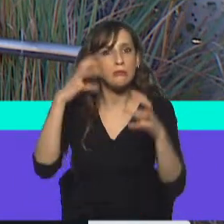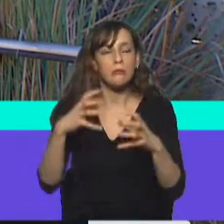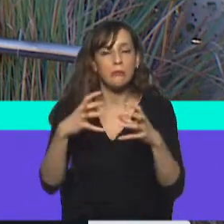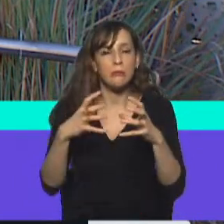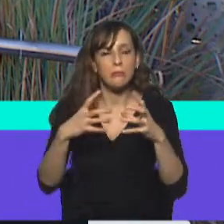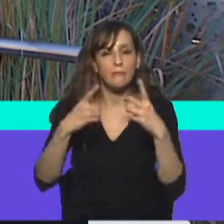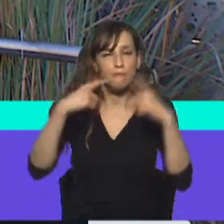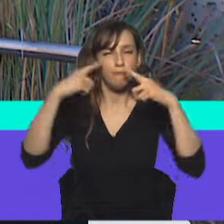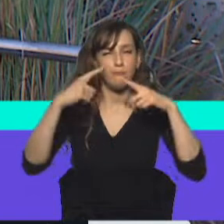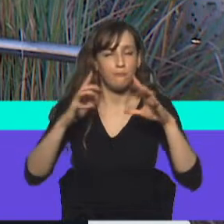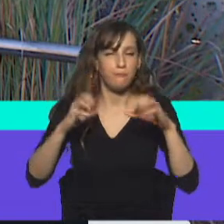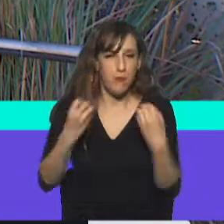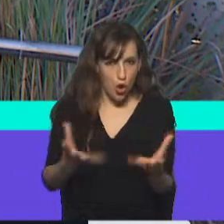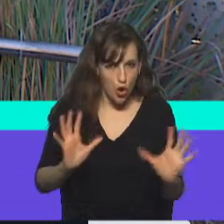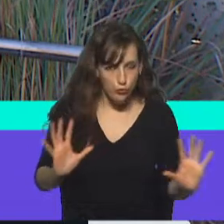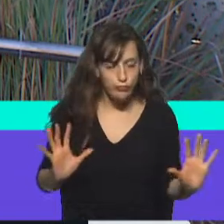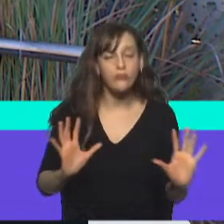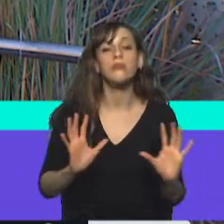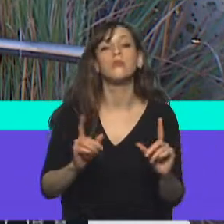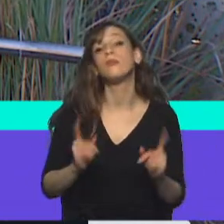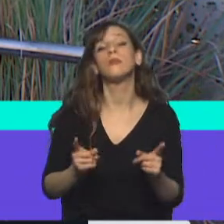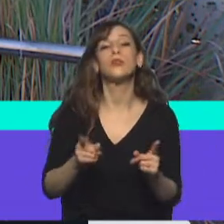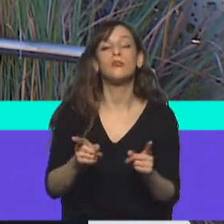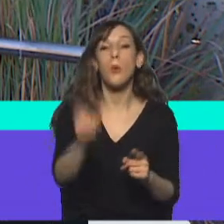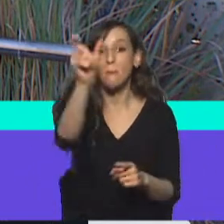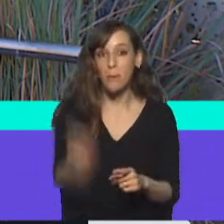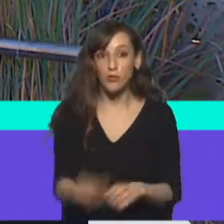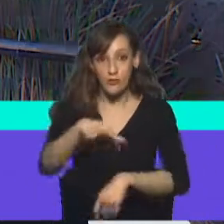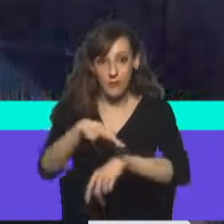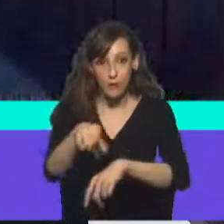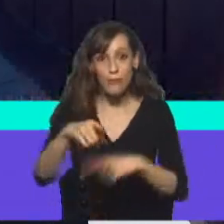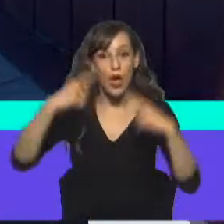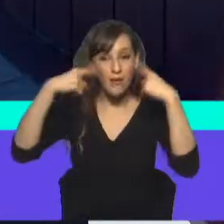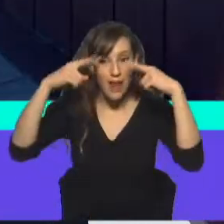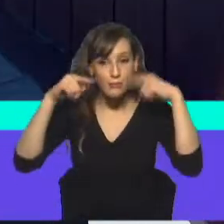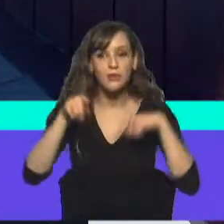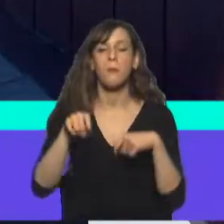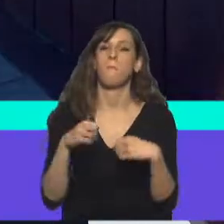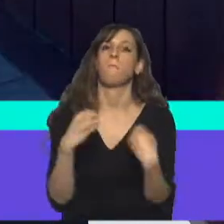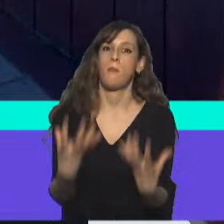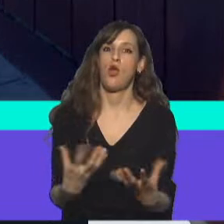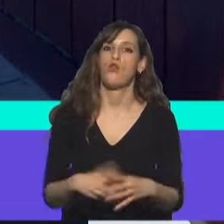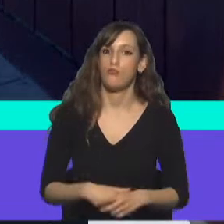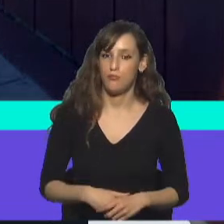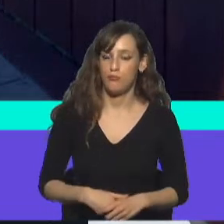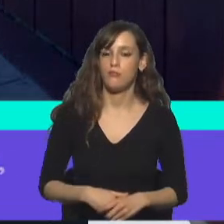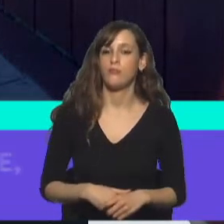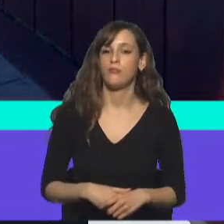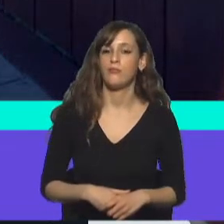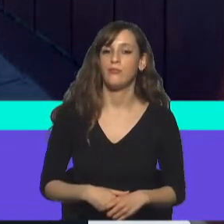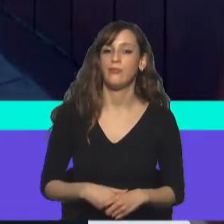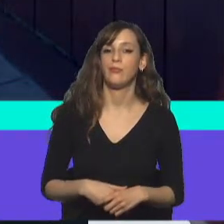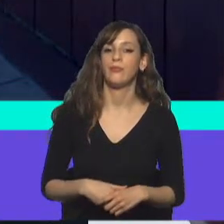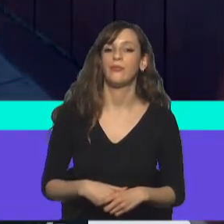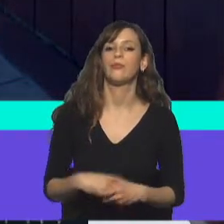lo tanto, estos dos aspectos permite que el paciente mejore significativamente. Con la primera entrega de estos